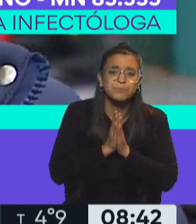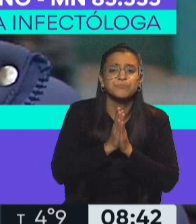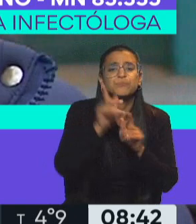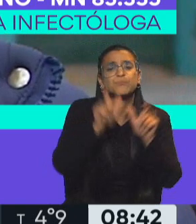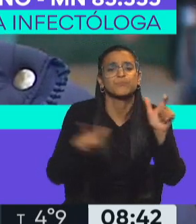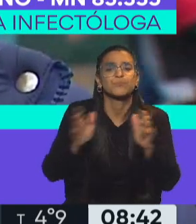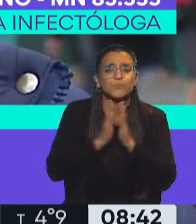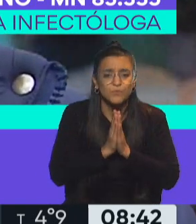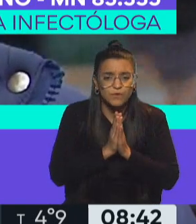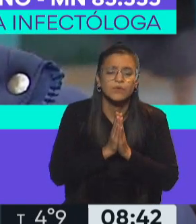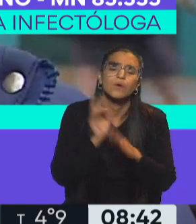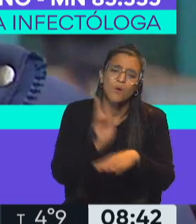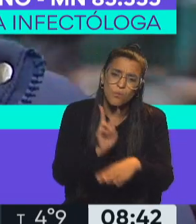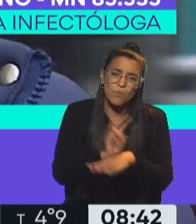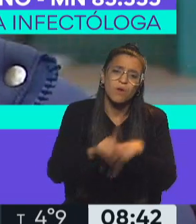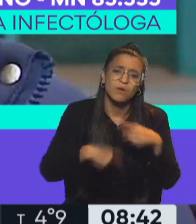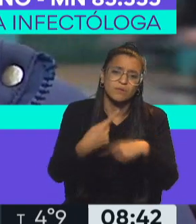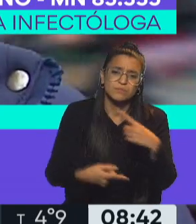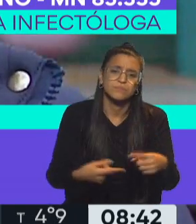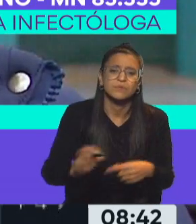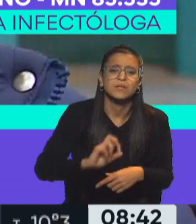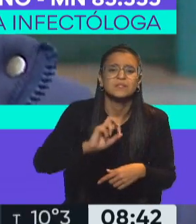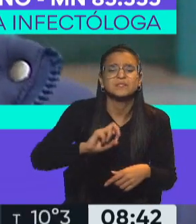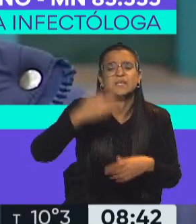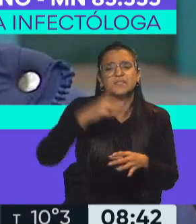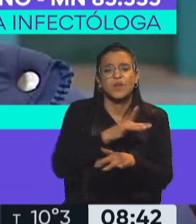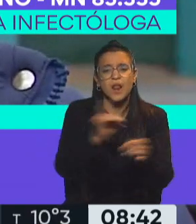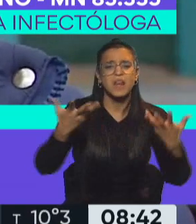gente, por favor, que se siga cuidando y no tome una tercera ola